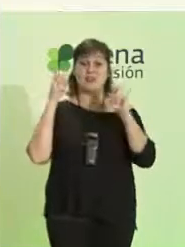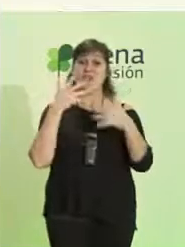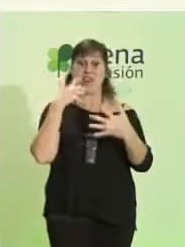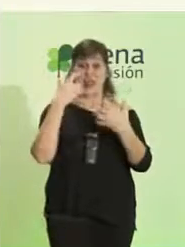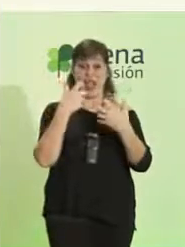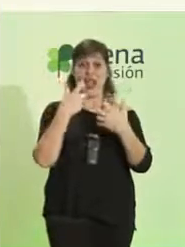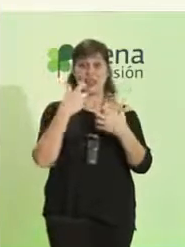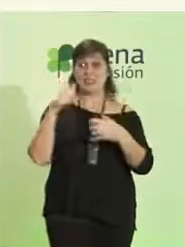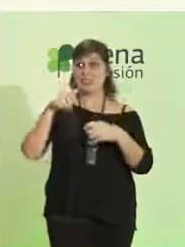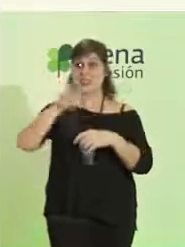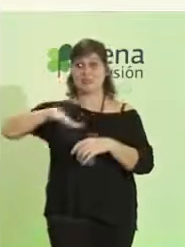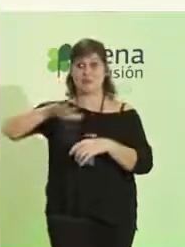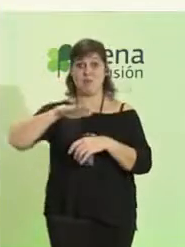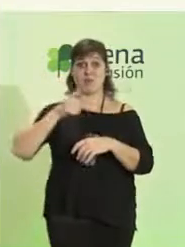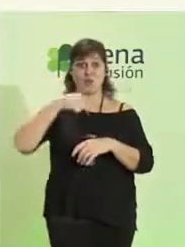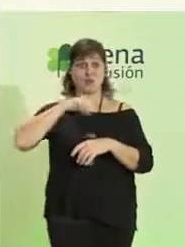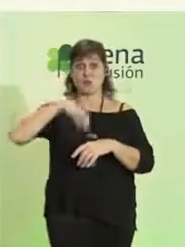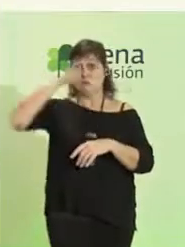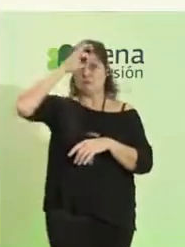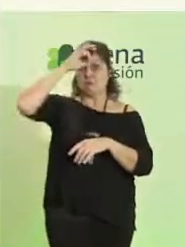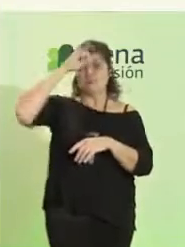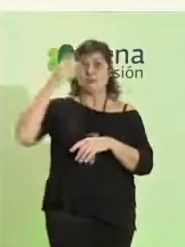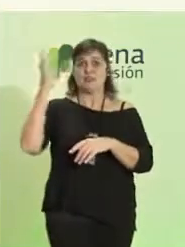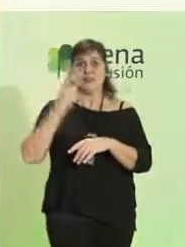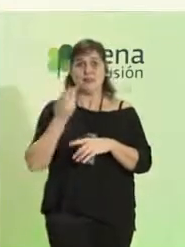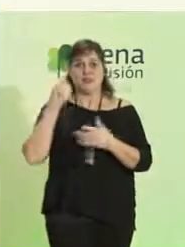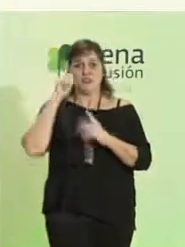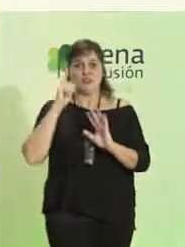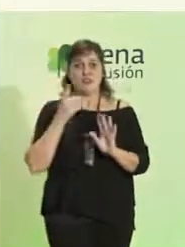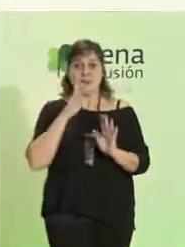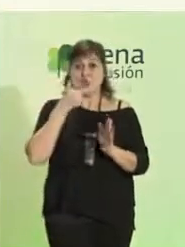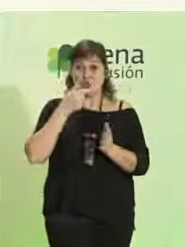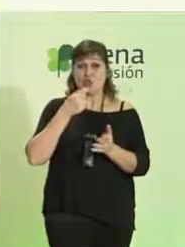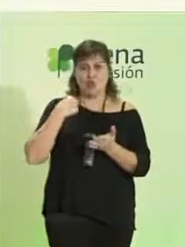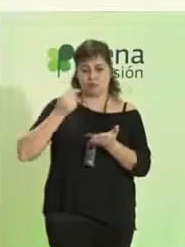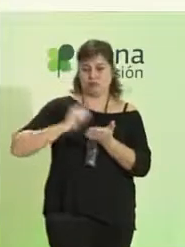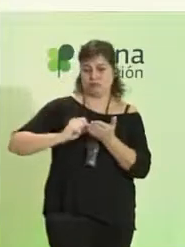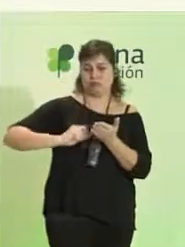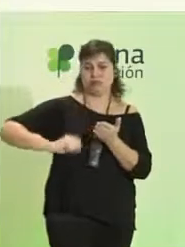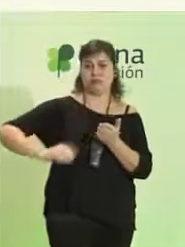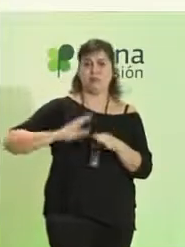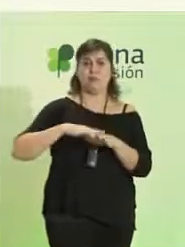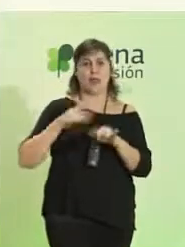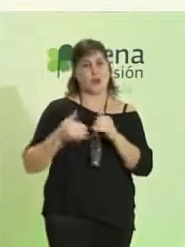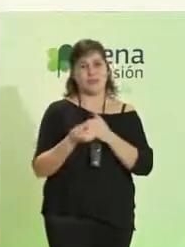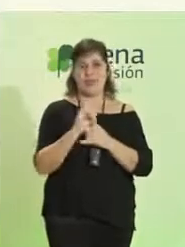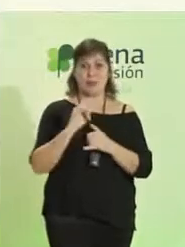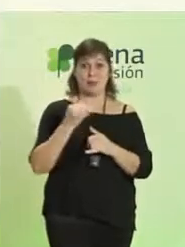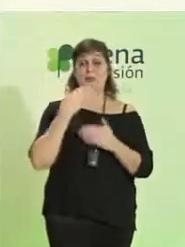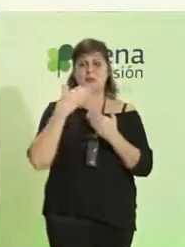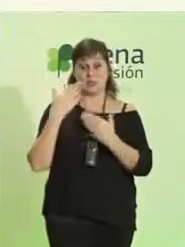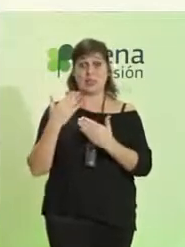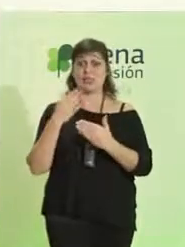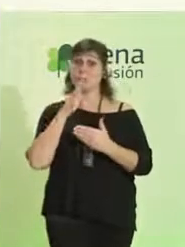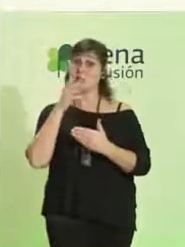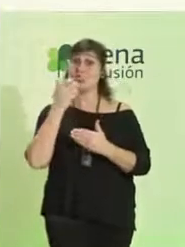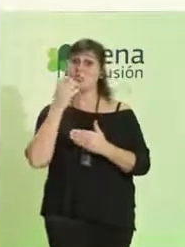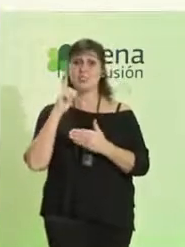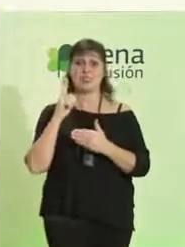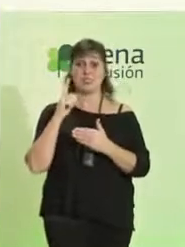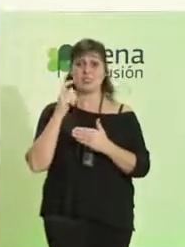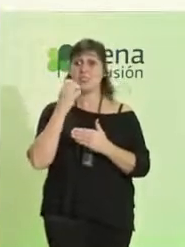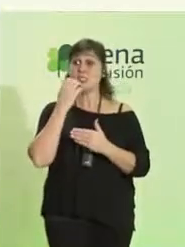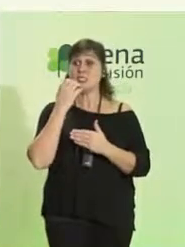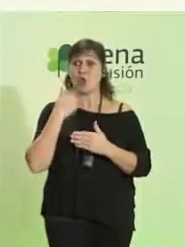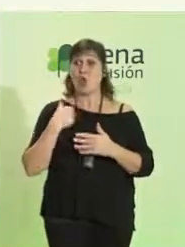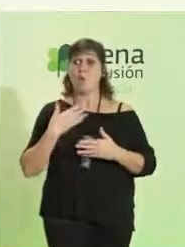ni idea y veníamos con toda la admiración del mundo. Y por eso también yo he tomado muchas notas para no meter la pata en nada. Y muchas gracias porque, bueno, si hemos podido ayudar en